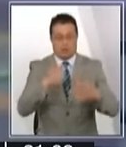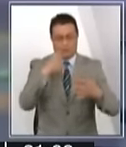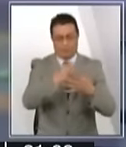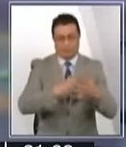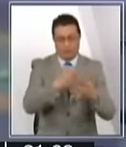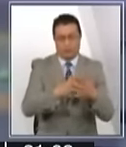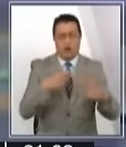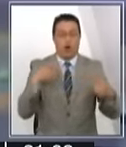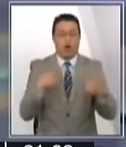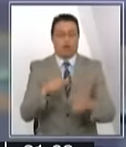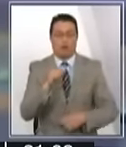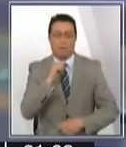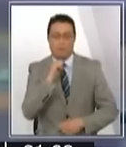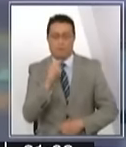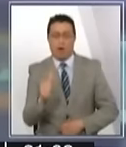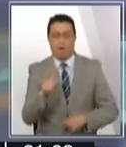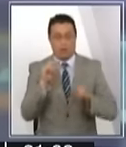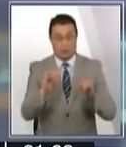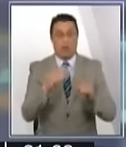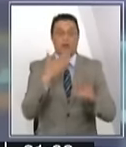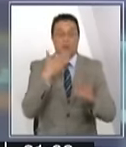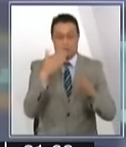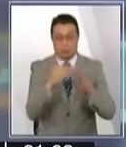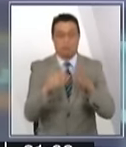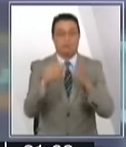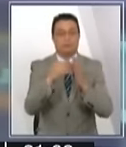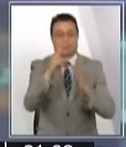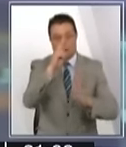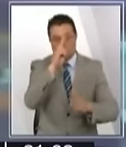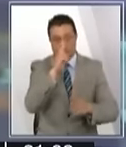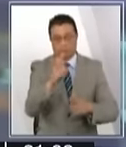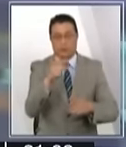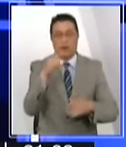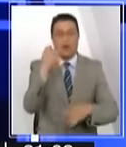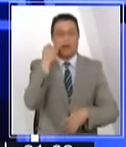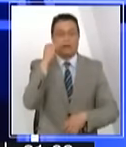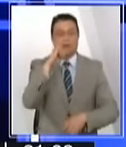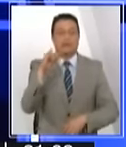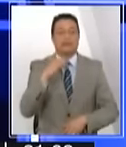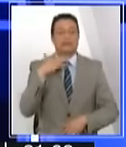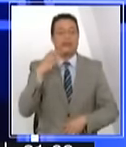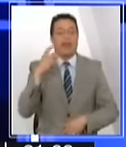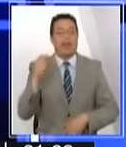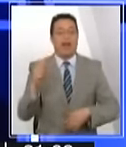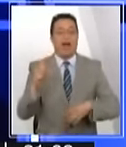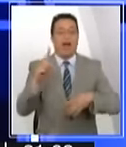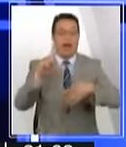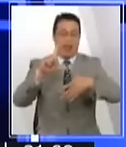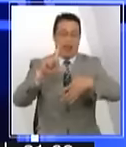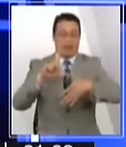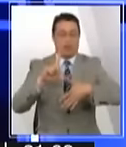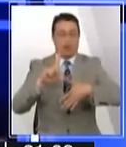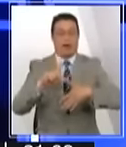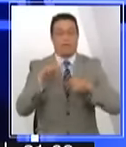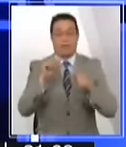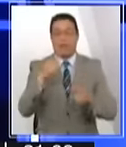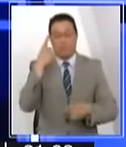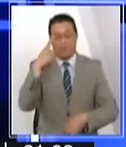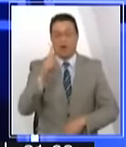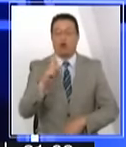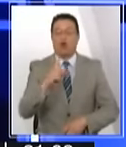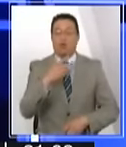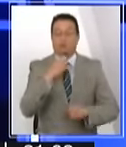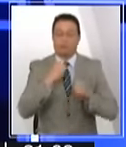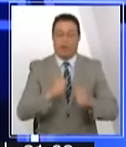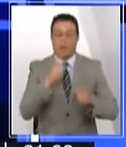miseria. De paso, se convirtió también en referente para la izquierda latinoamericana. Sin embargo, no supo enfrentar los nuevos desafíos